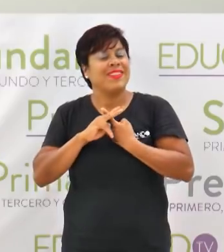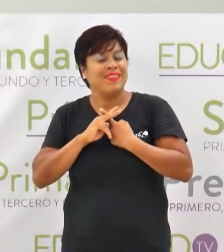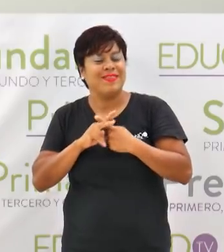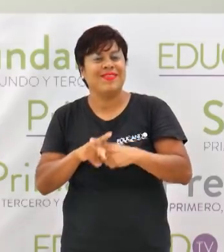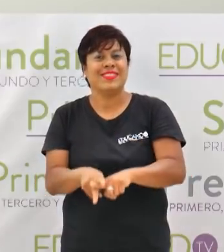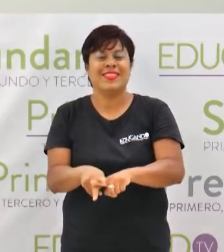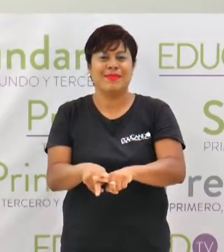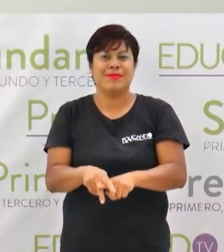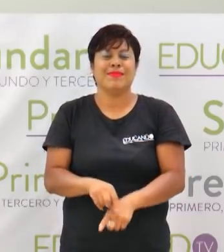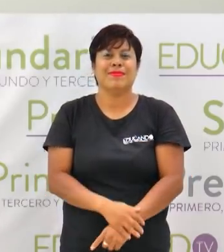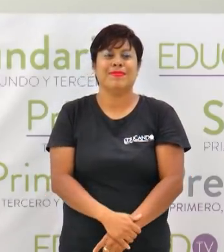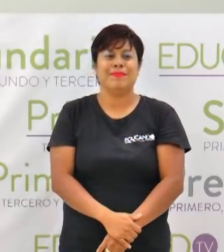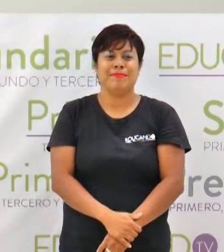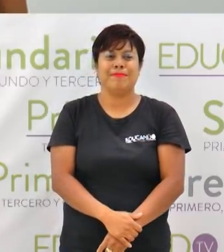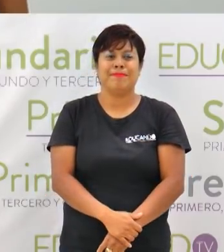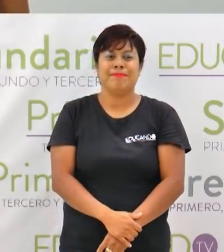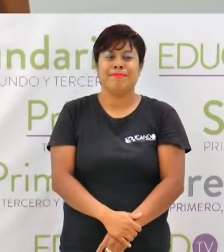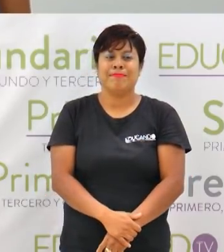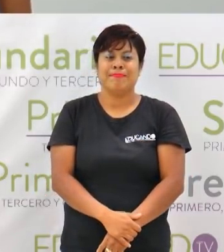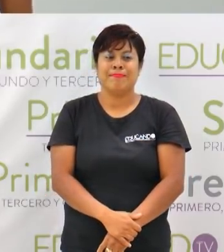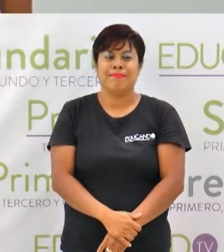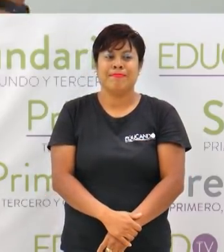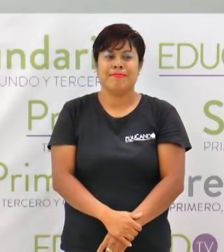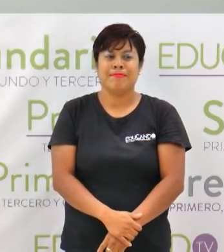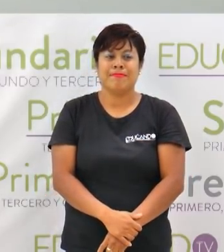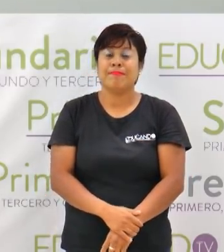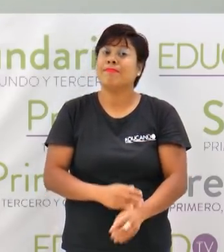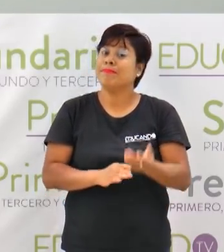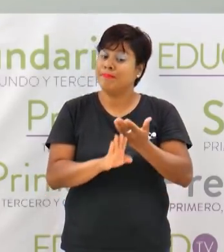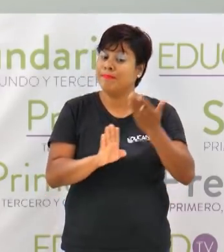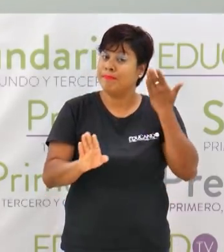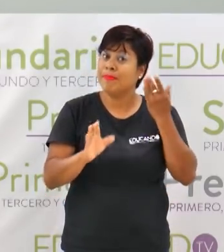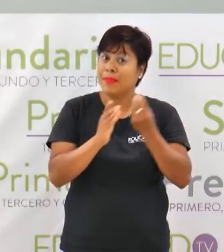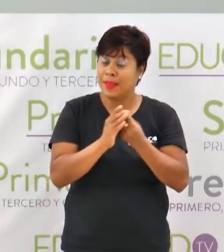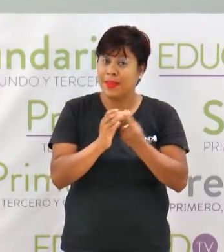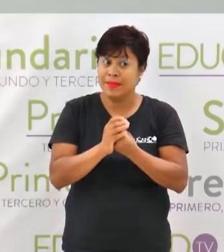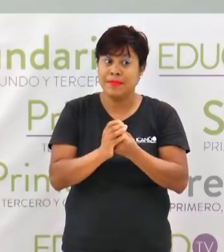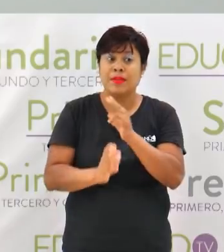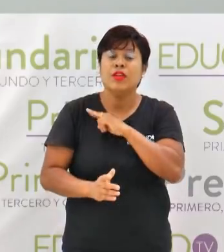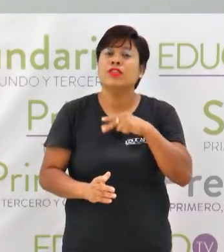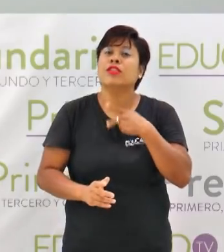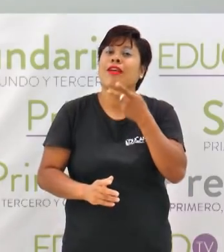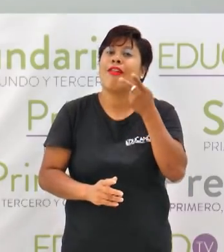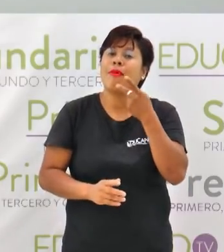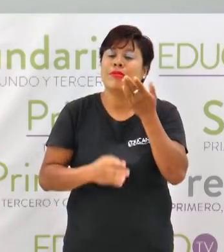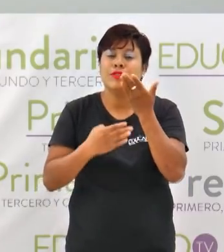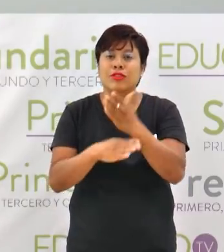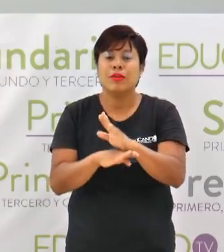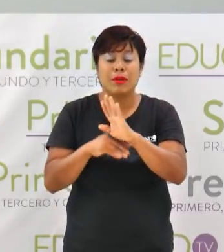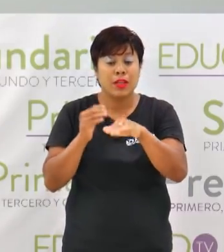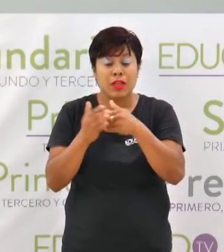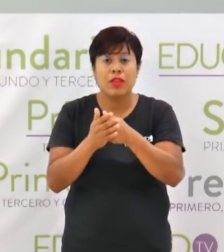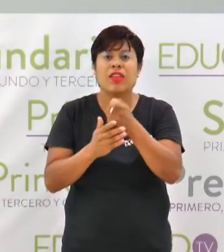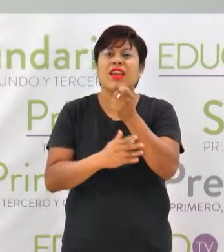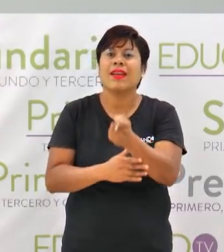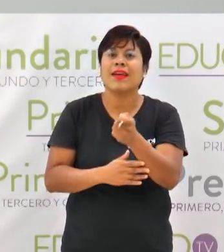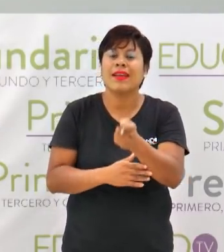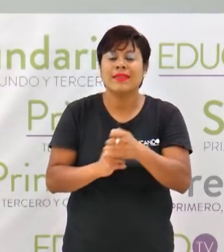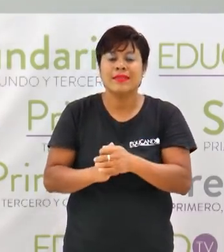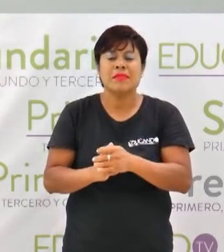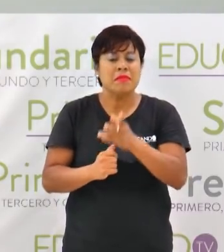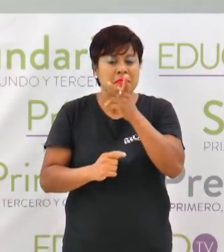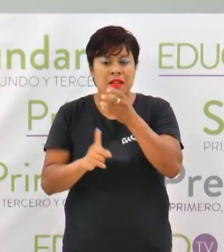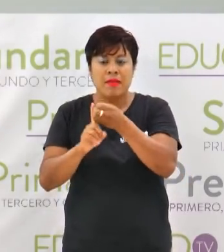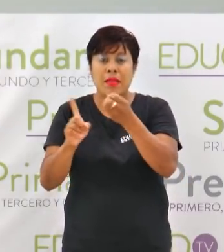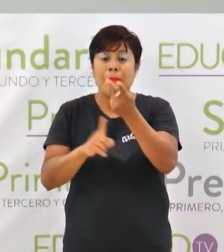listos? Comenzamos. En la sesión anterior hablamos todo lo relacionado con lo que fueron